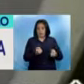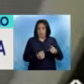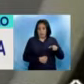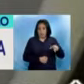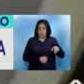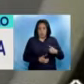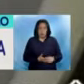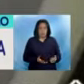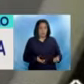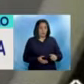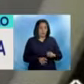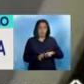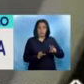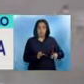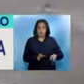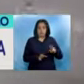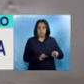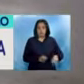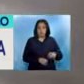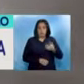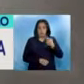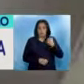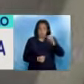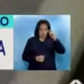polo blanco y gorra Nandito.